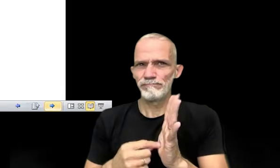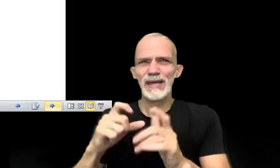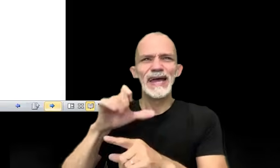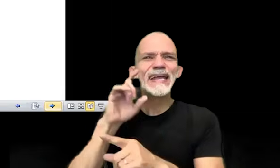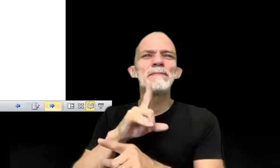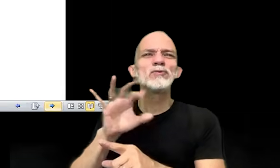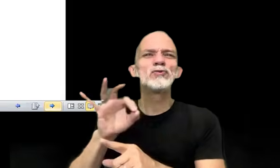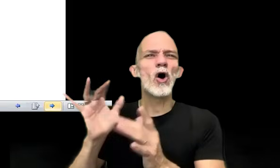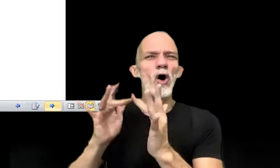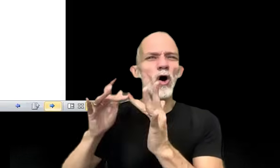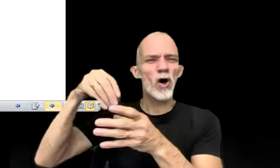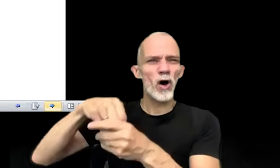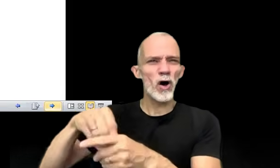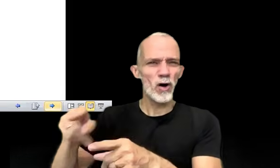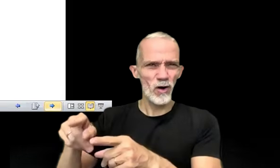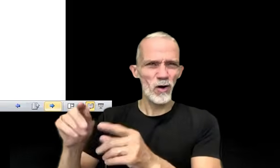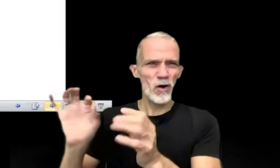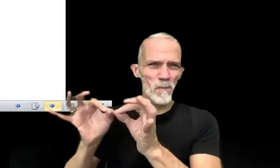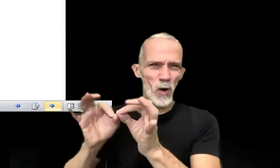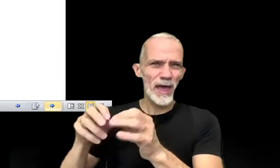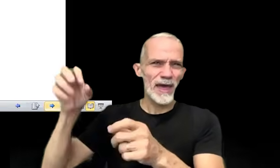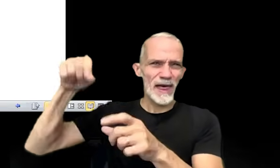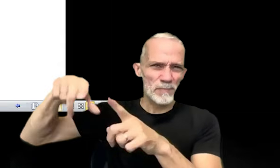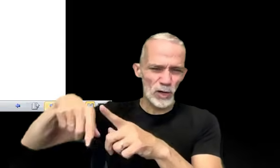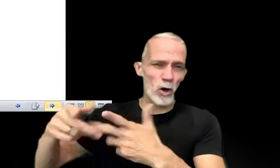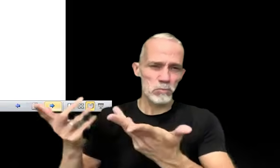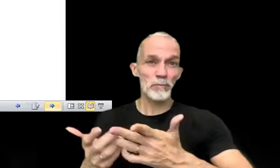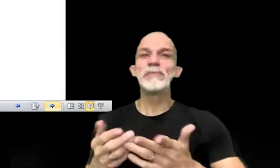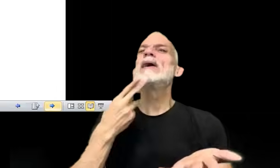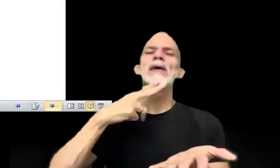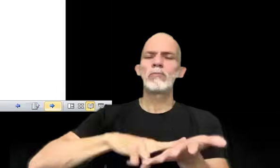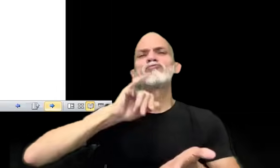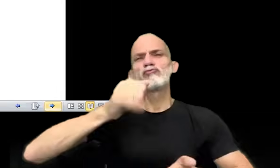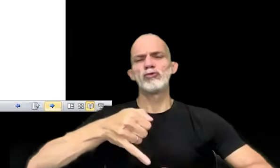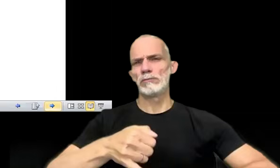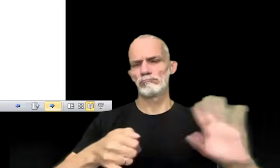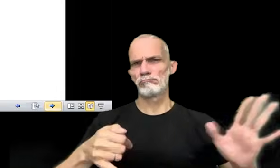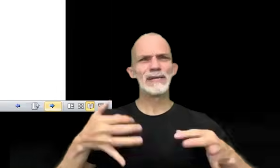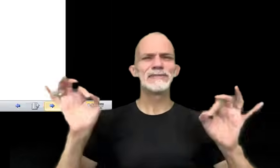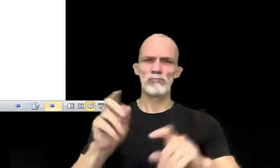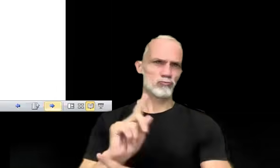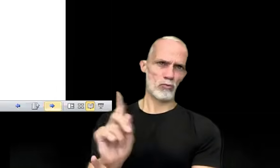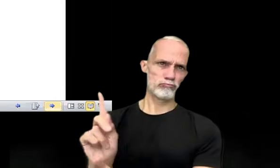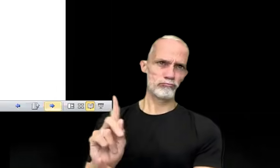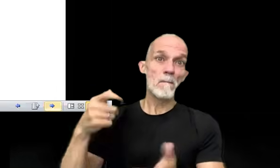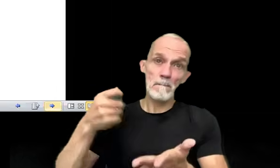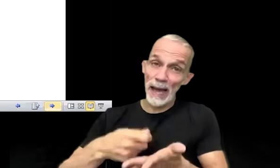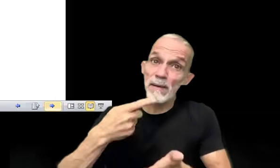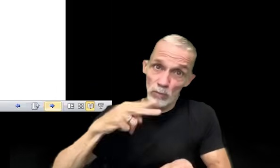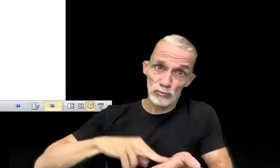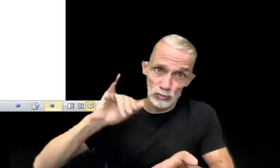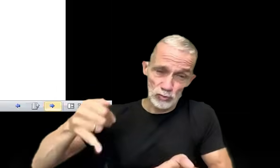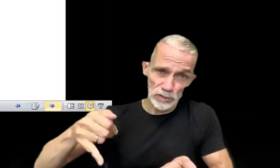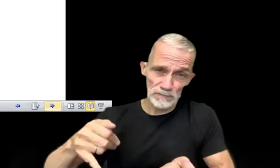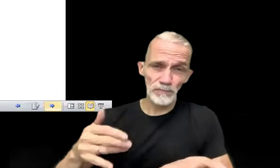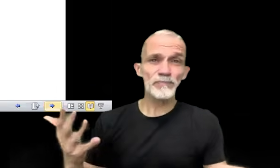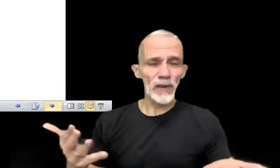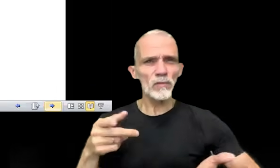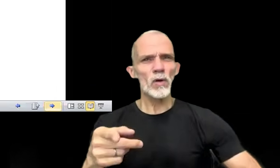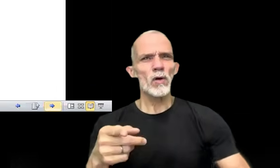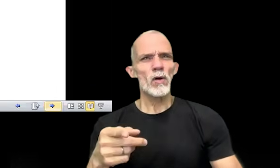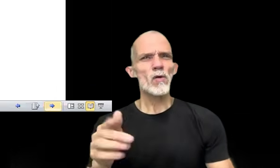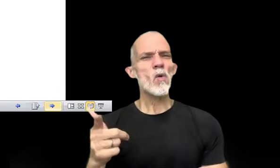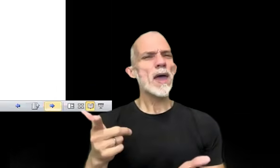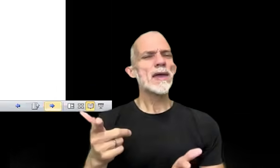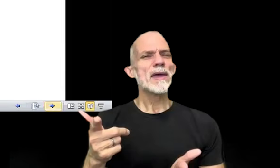Son bienes grabados, ¿sí? No cabe duda ya. No se encuentran exentos. No